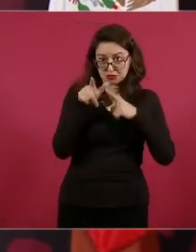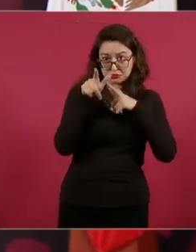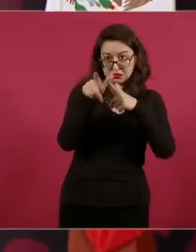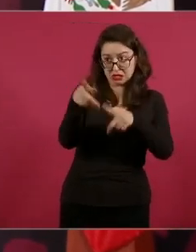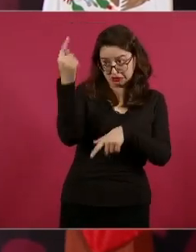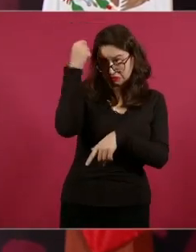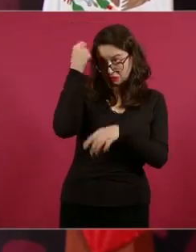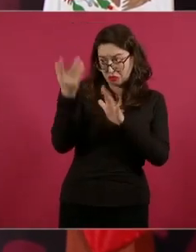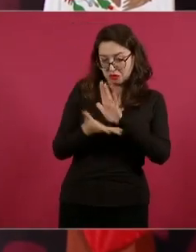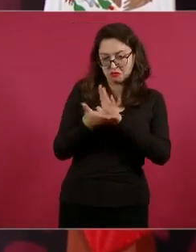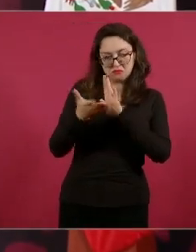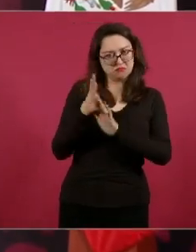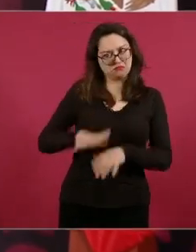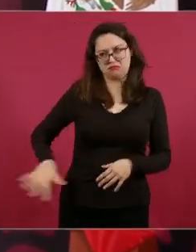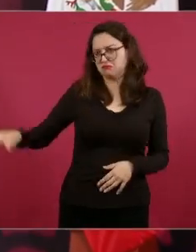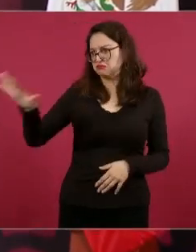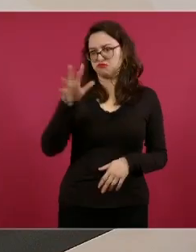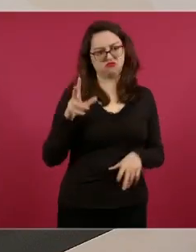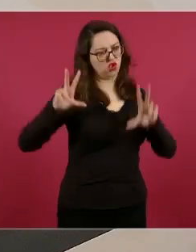que no se haga,